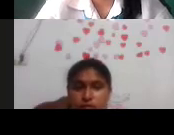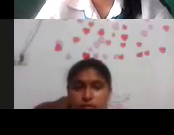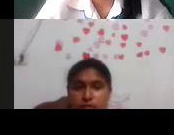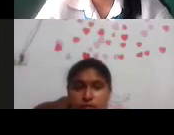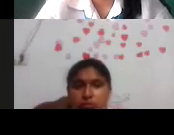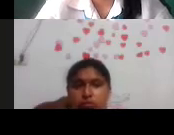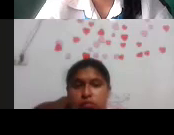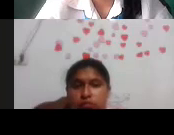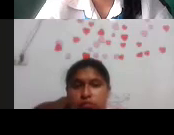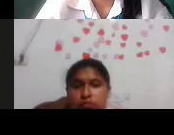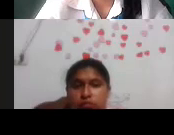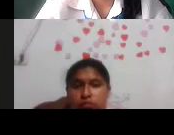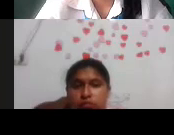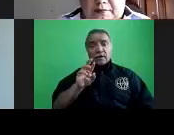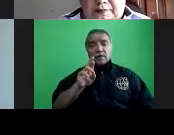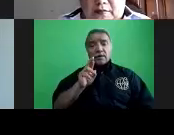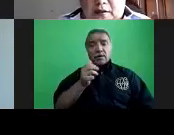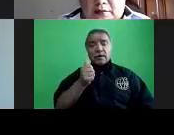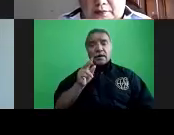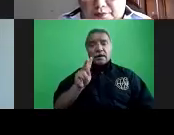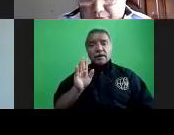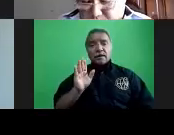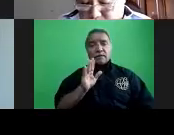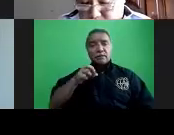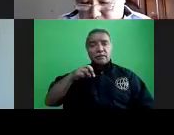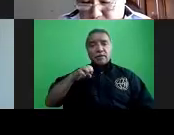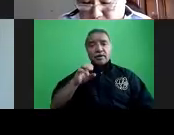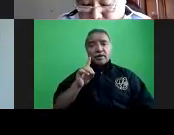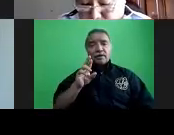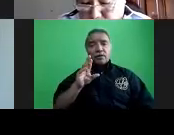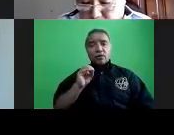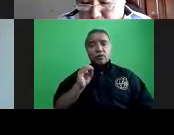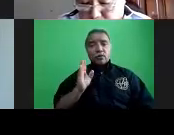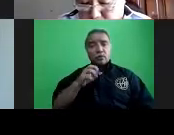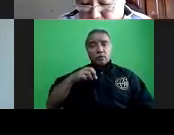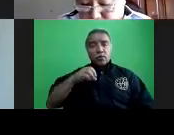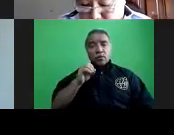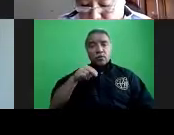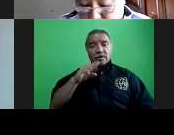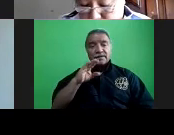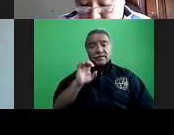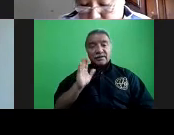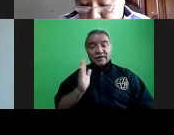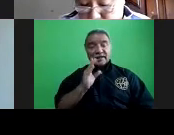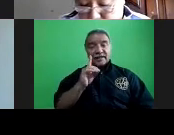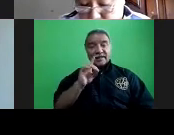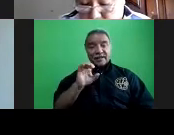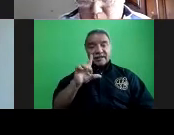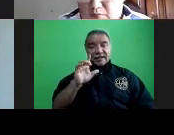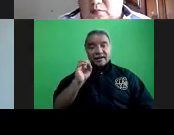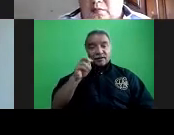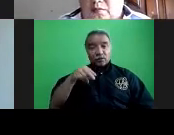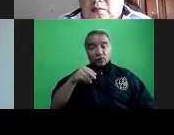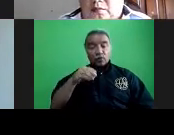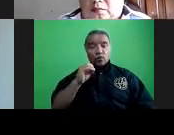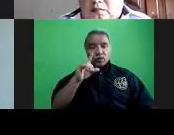De 7 a 12 años yo estuve en la ciudad de Guatemala, está deletreando el nombre de la escuela,